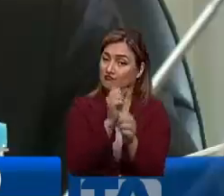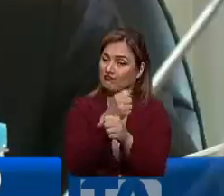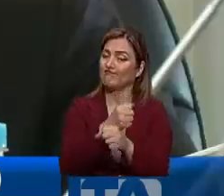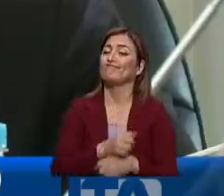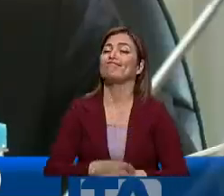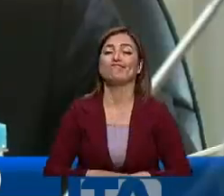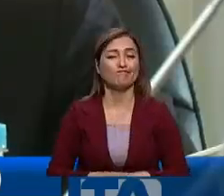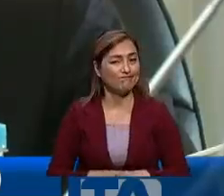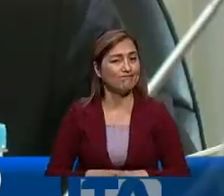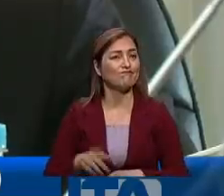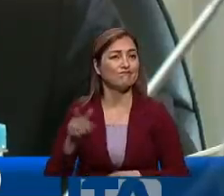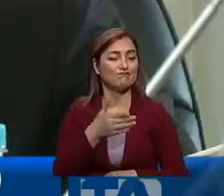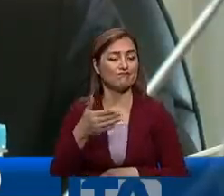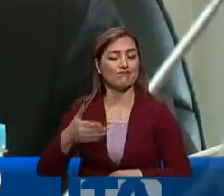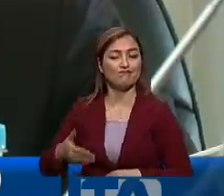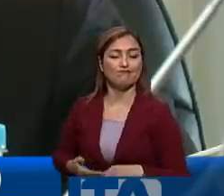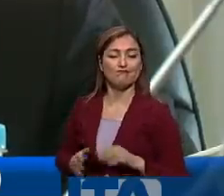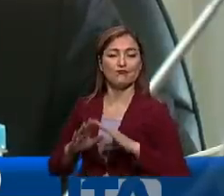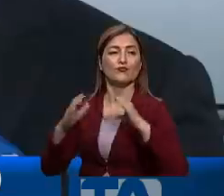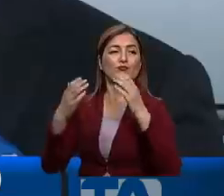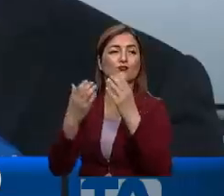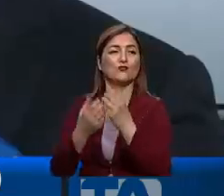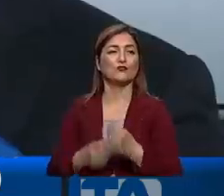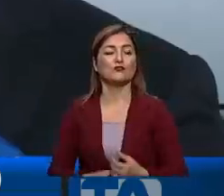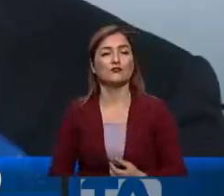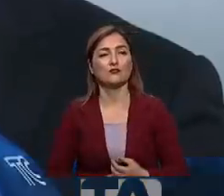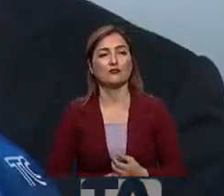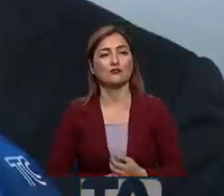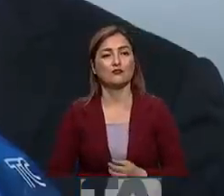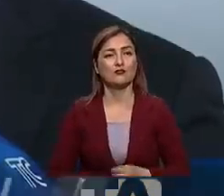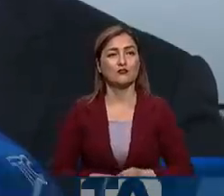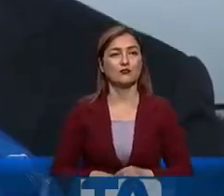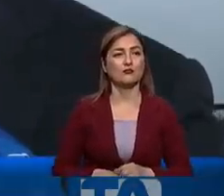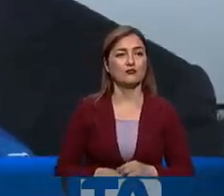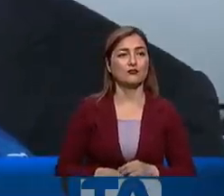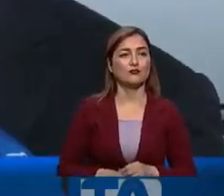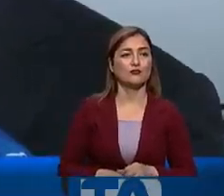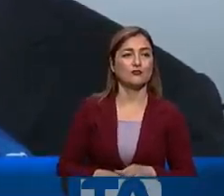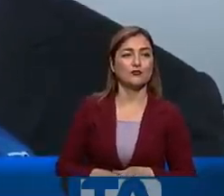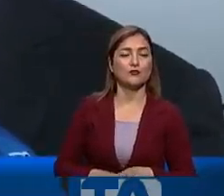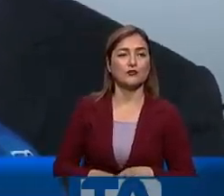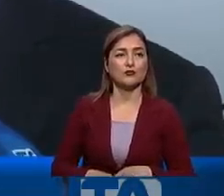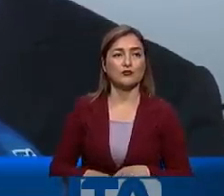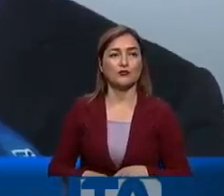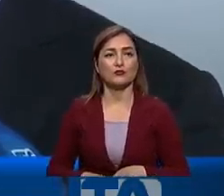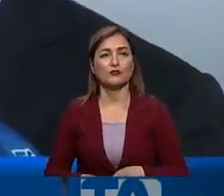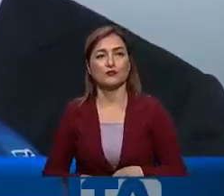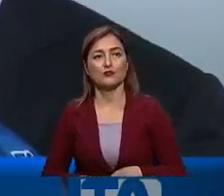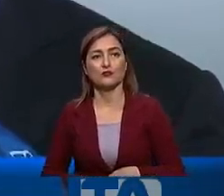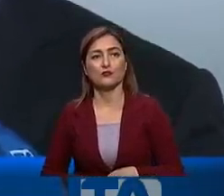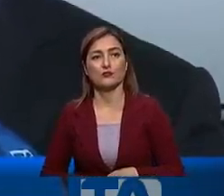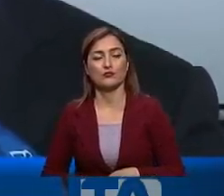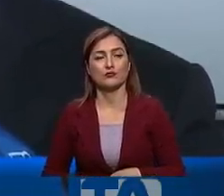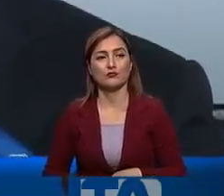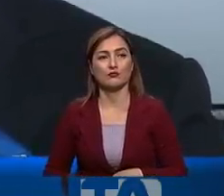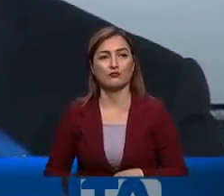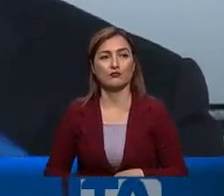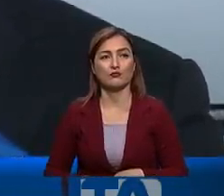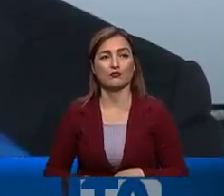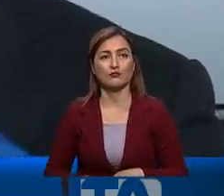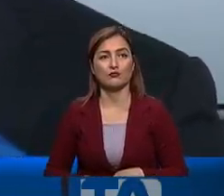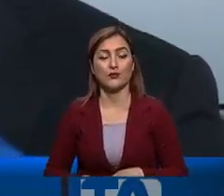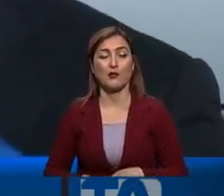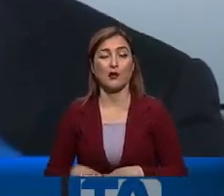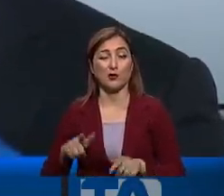esos cambios, según el presidente de la comisión. Es puro palazo. Hay que dar si es que va a dar un palazo, más que sea dar